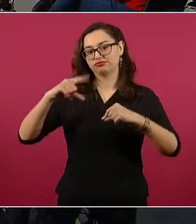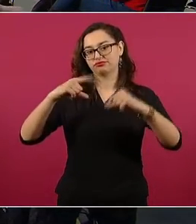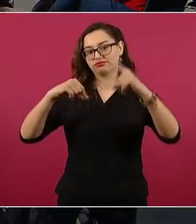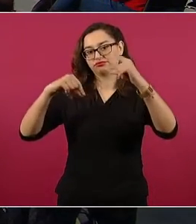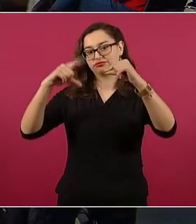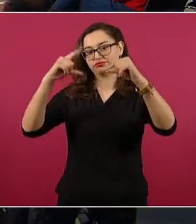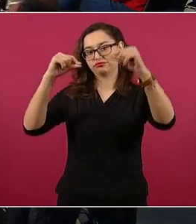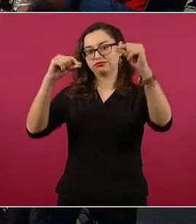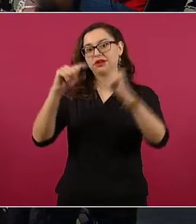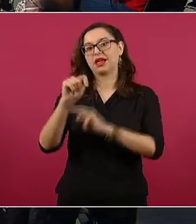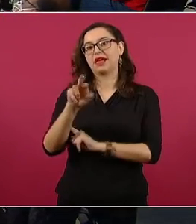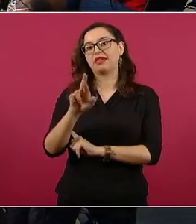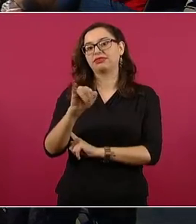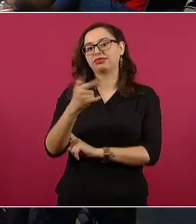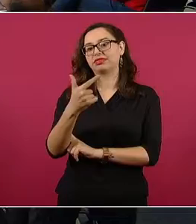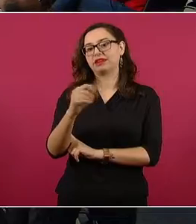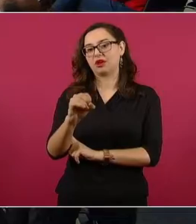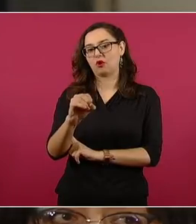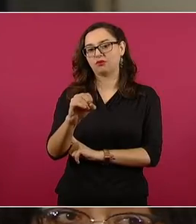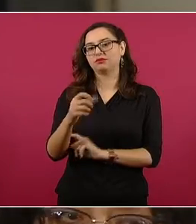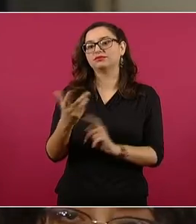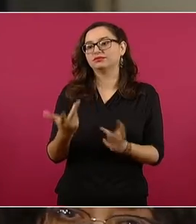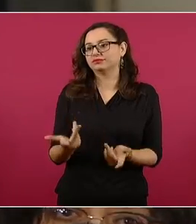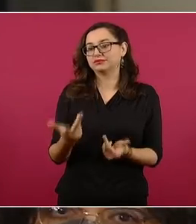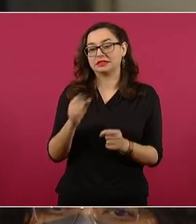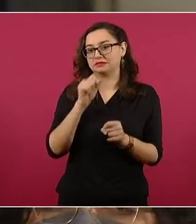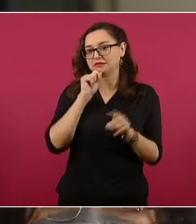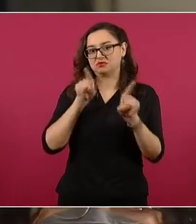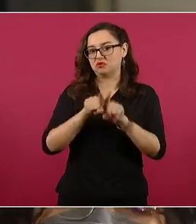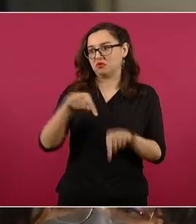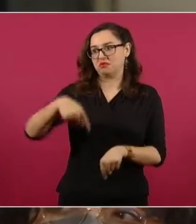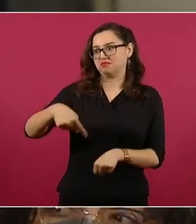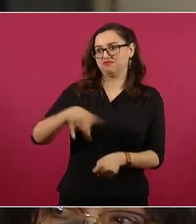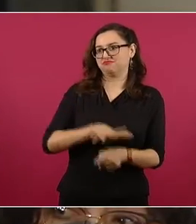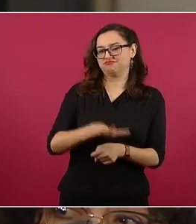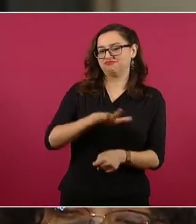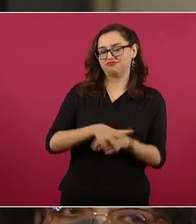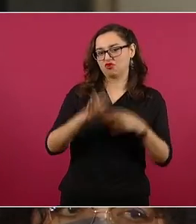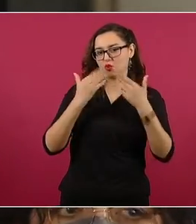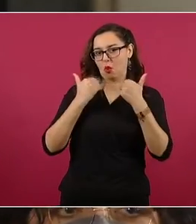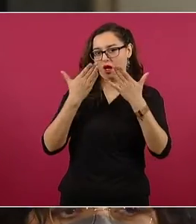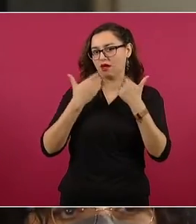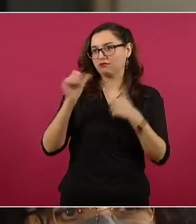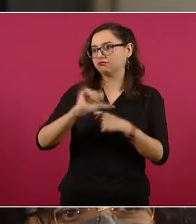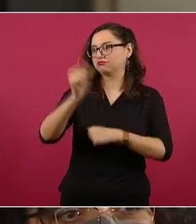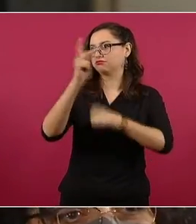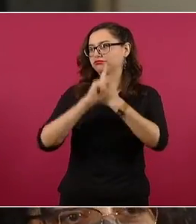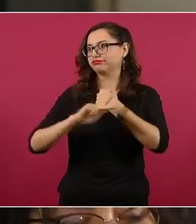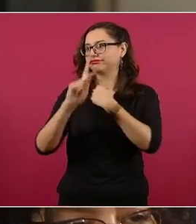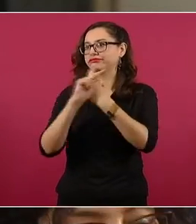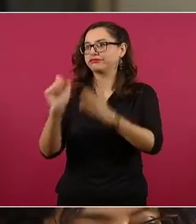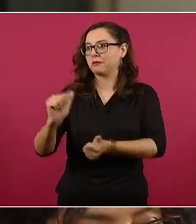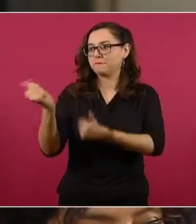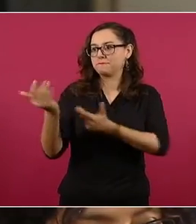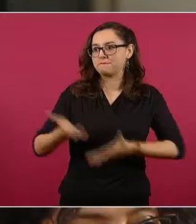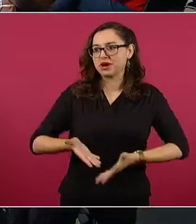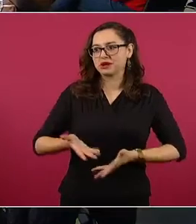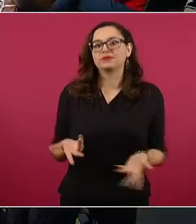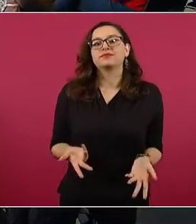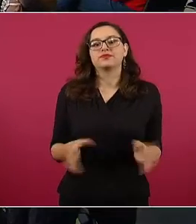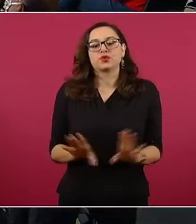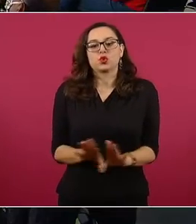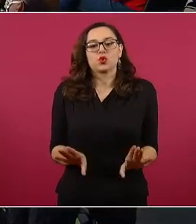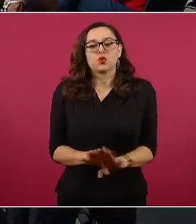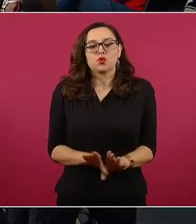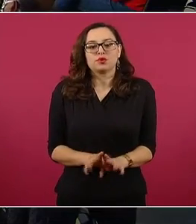del trigo, ¿no hay un plan para estos dos granos para frenar un